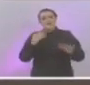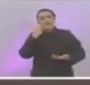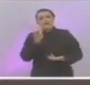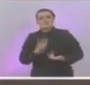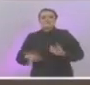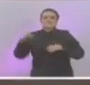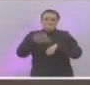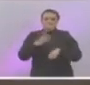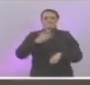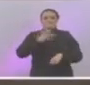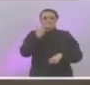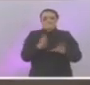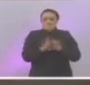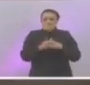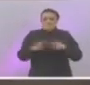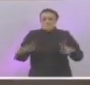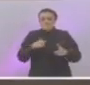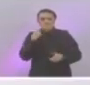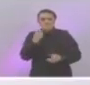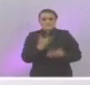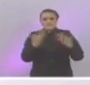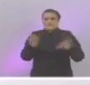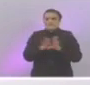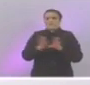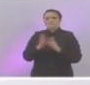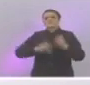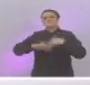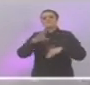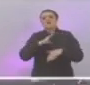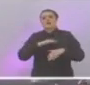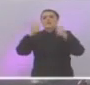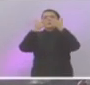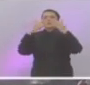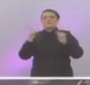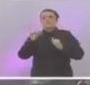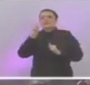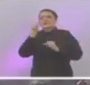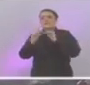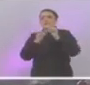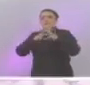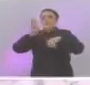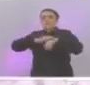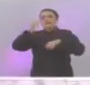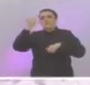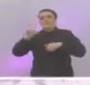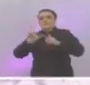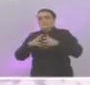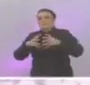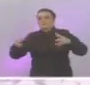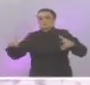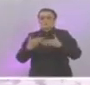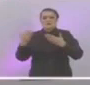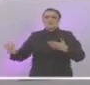Además, tanto el crecimiento observado como el potencial que tiene nuestra Huasteca para seguir creciendo llevó a la